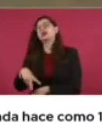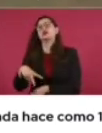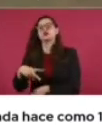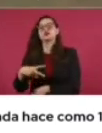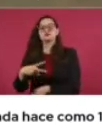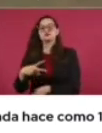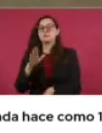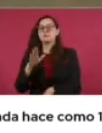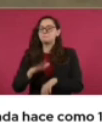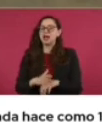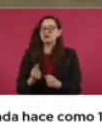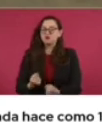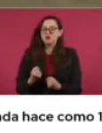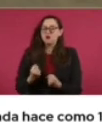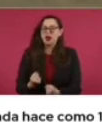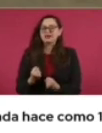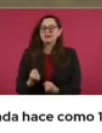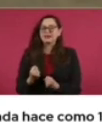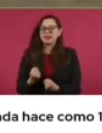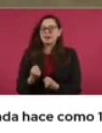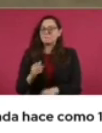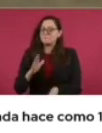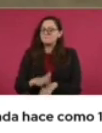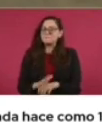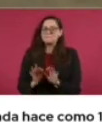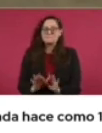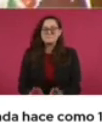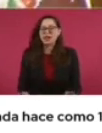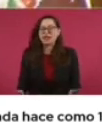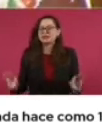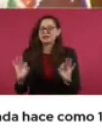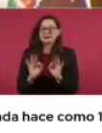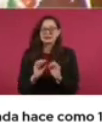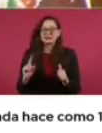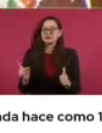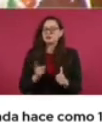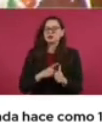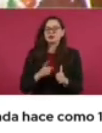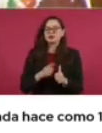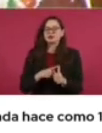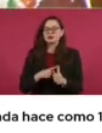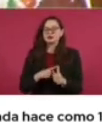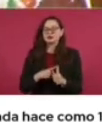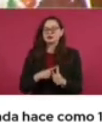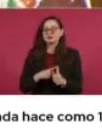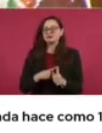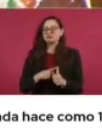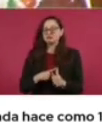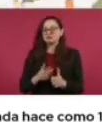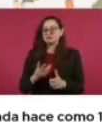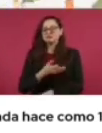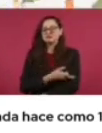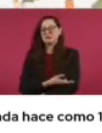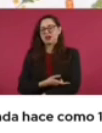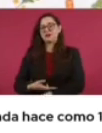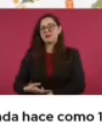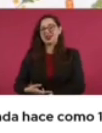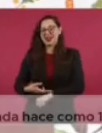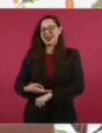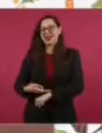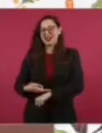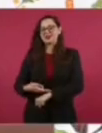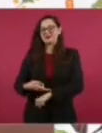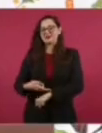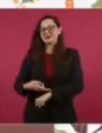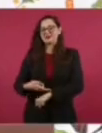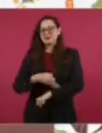institución la principal institución de seguridad Social es la familia que